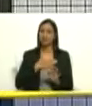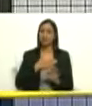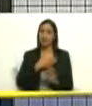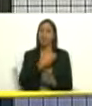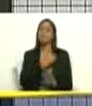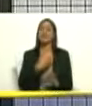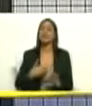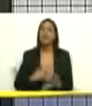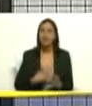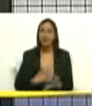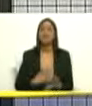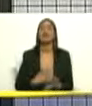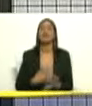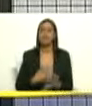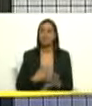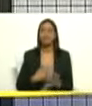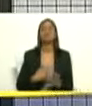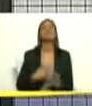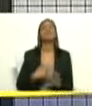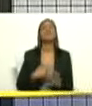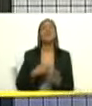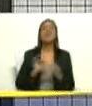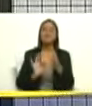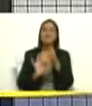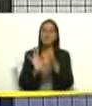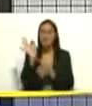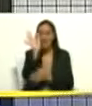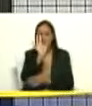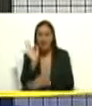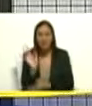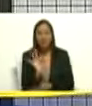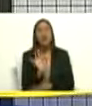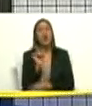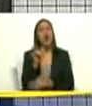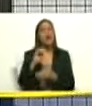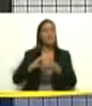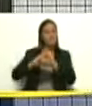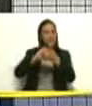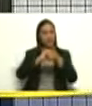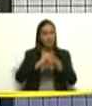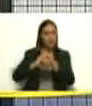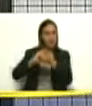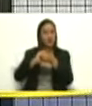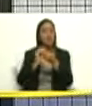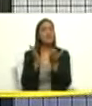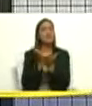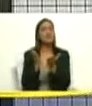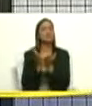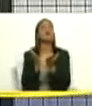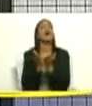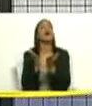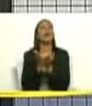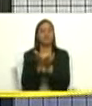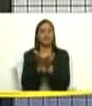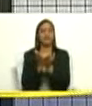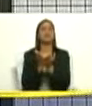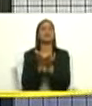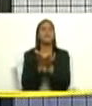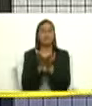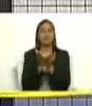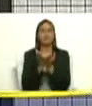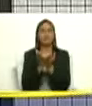presidenta de la Federación de estudiantes de educación media Michel de Trujillo quién más vino esa generación más